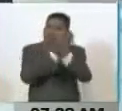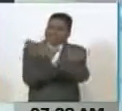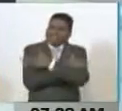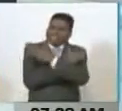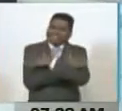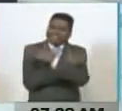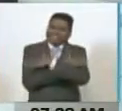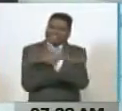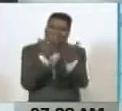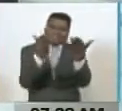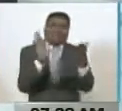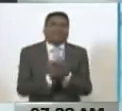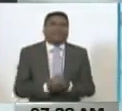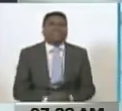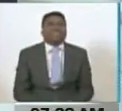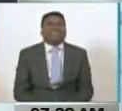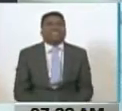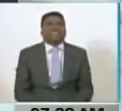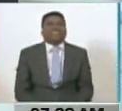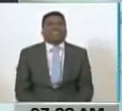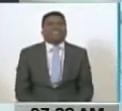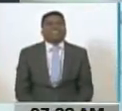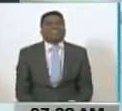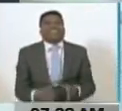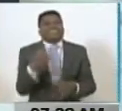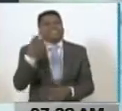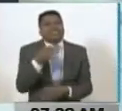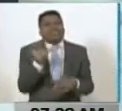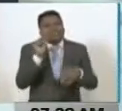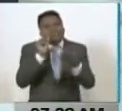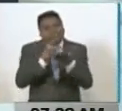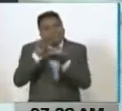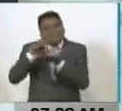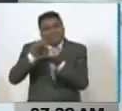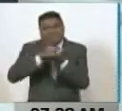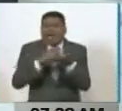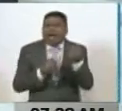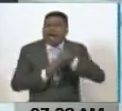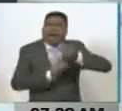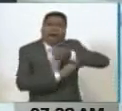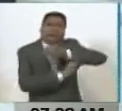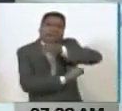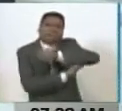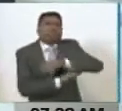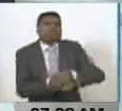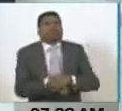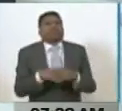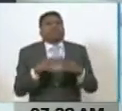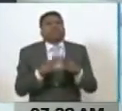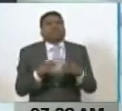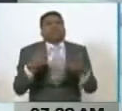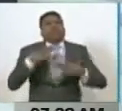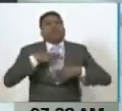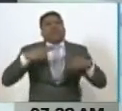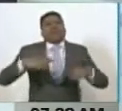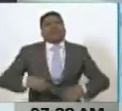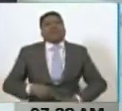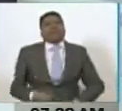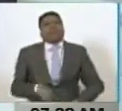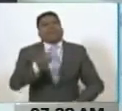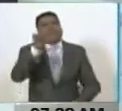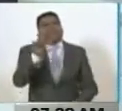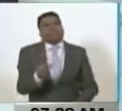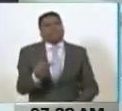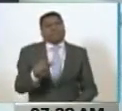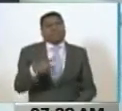a todo el equipo de la Misión Nevado, que cada día pone su granito de arena, independientemente haya guerra económica. Por encima de todo eso está la humanidad del ser